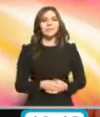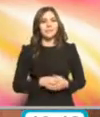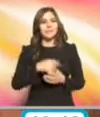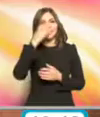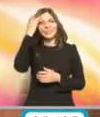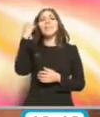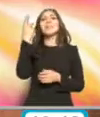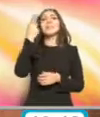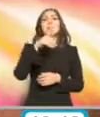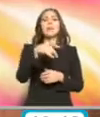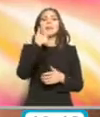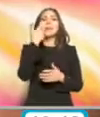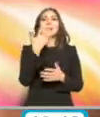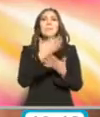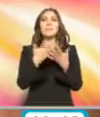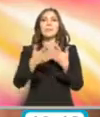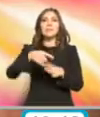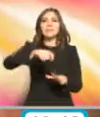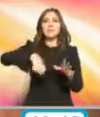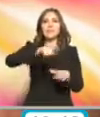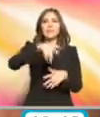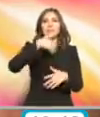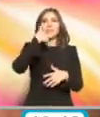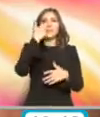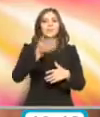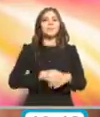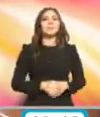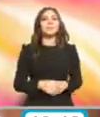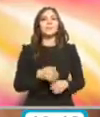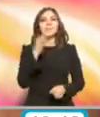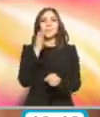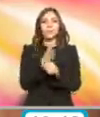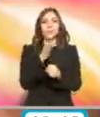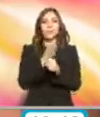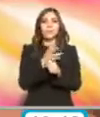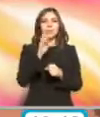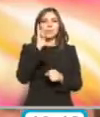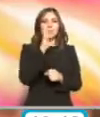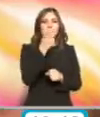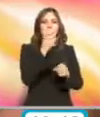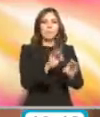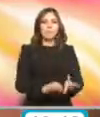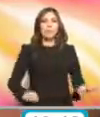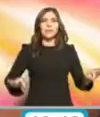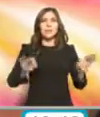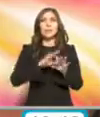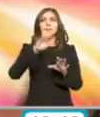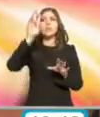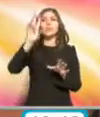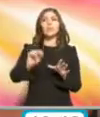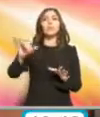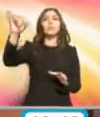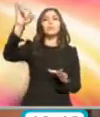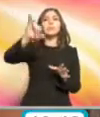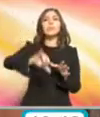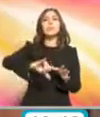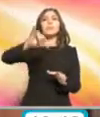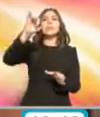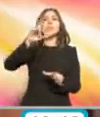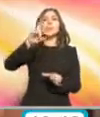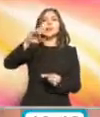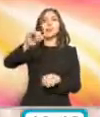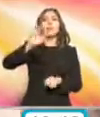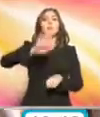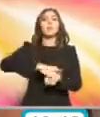bote, pero La la mano. mano sí se puede, mire. Ok, muy bien. Vamos haciendo este paso. Es importante no verterlo directamente en la crema